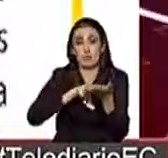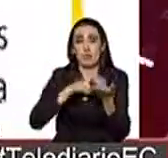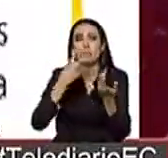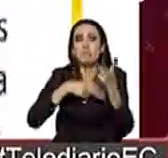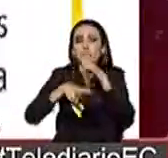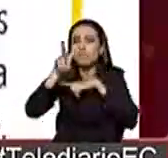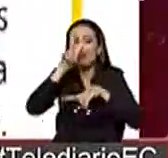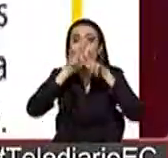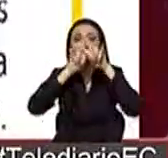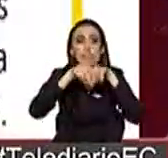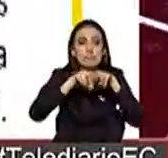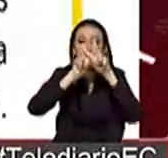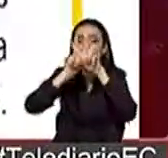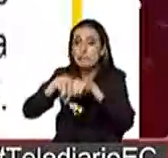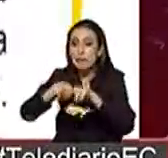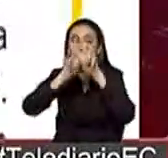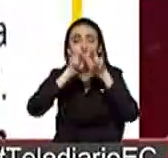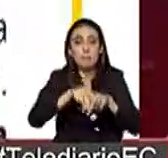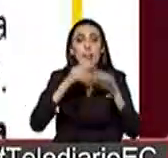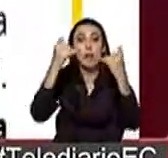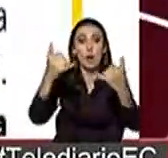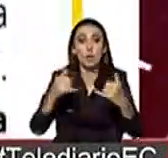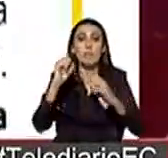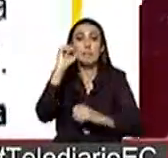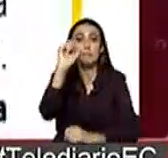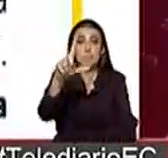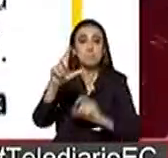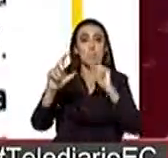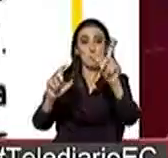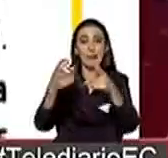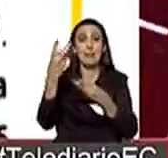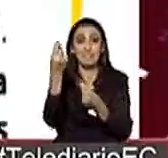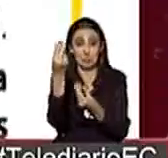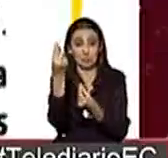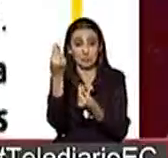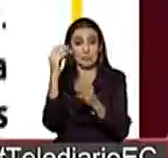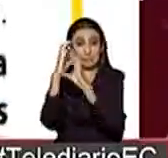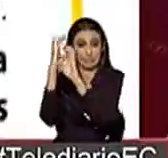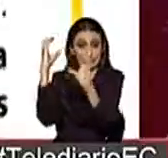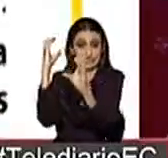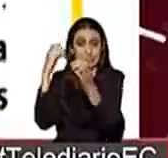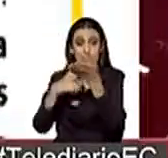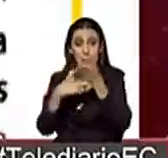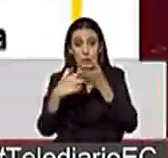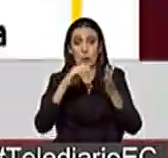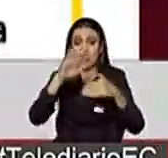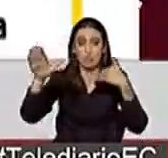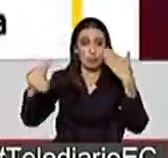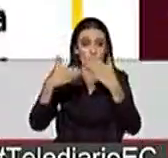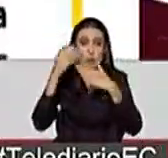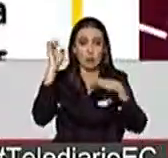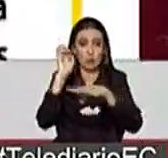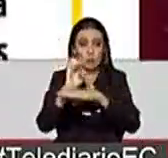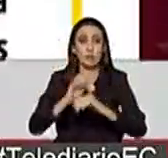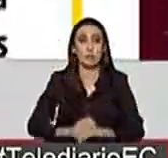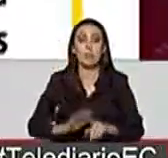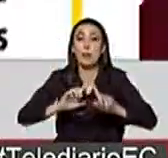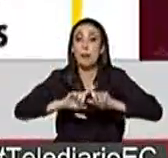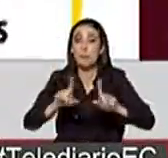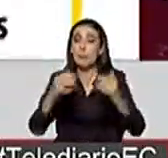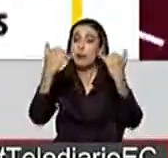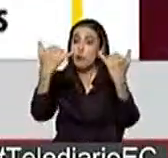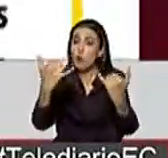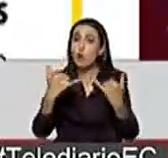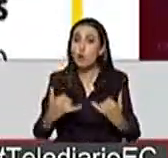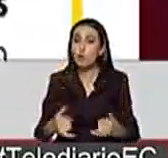revisar las resoluciones que fijaron los incrementos del valor de los pasajes en la transportación urbana a nivel nacional por el momento señala el